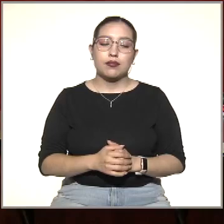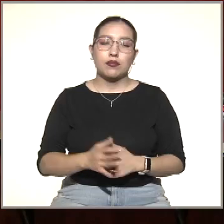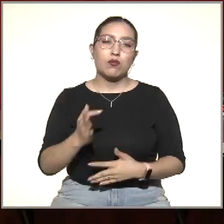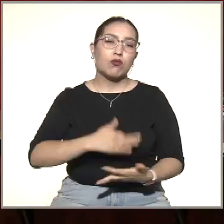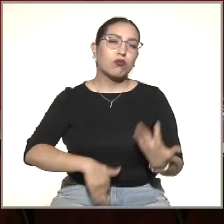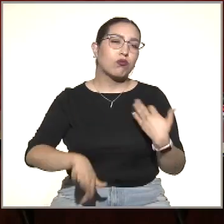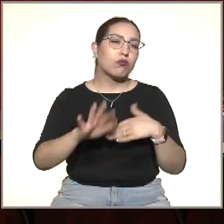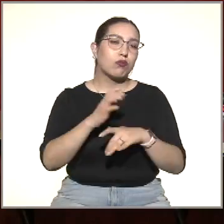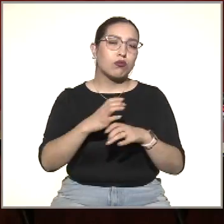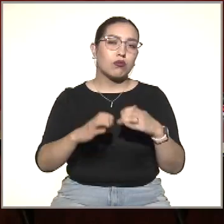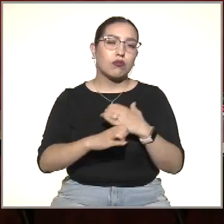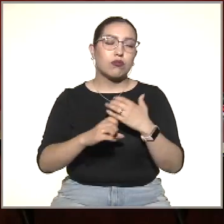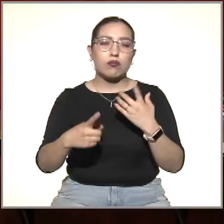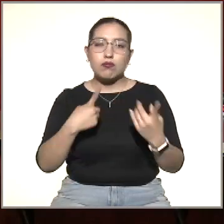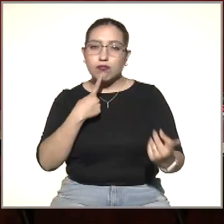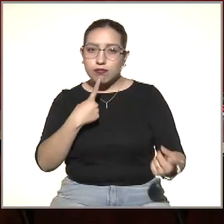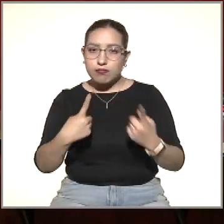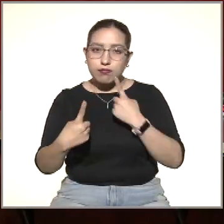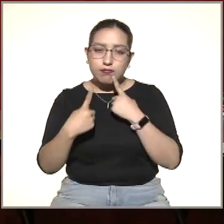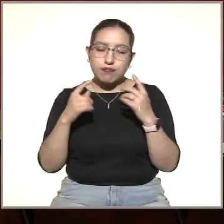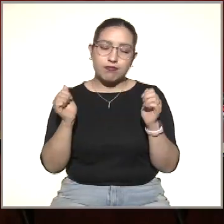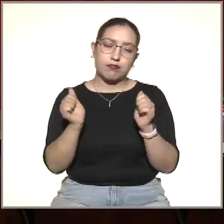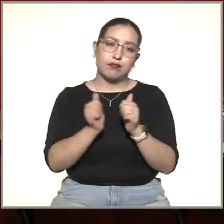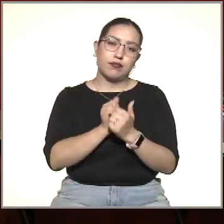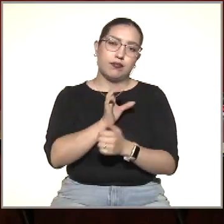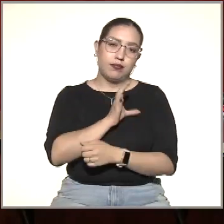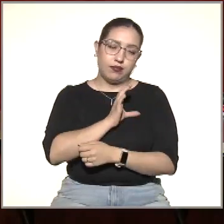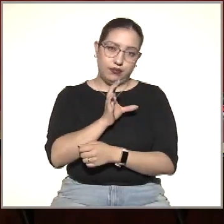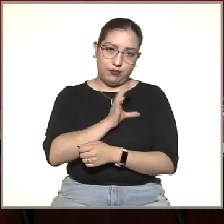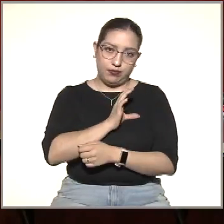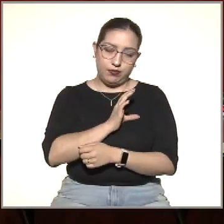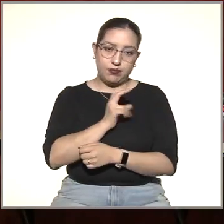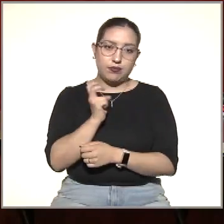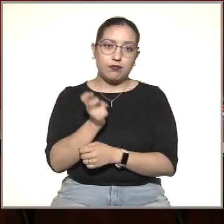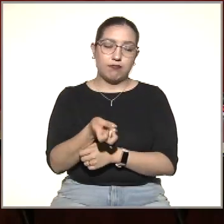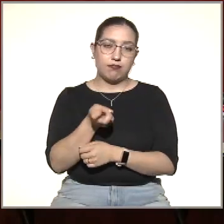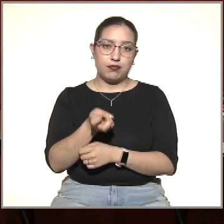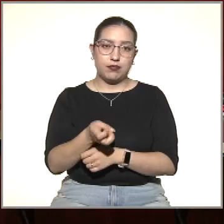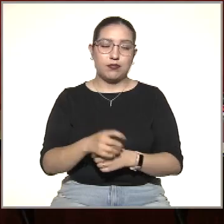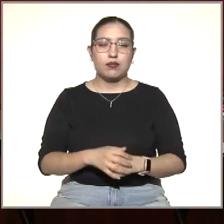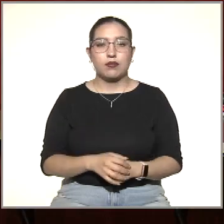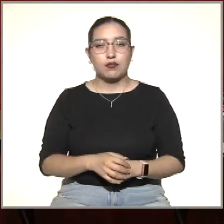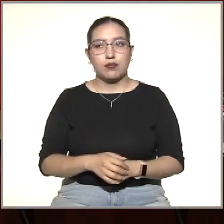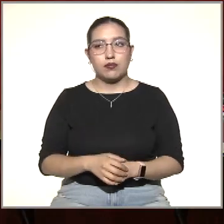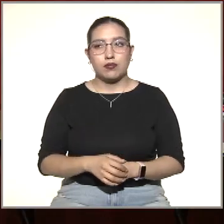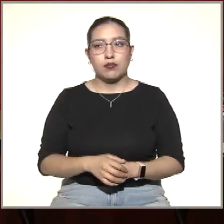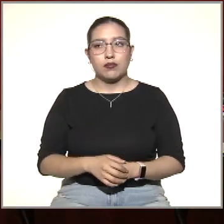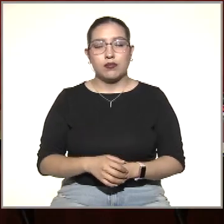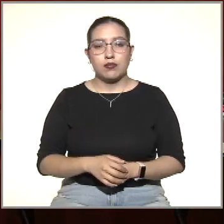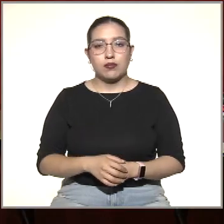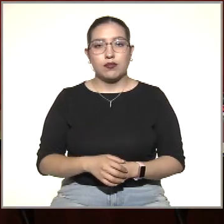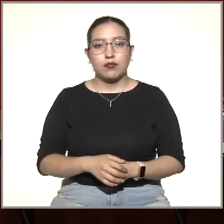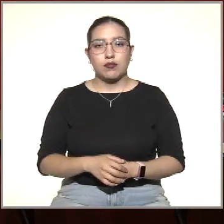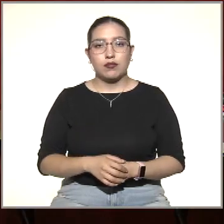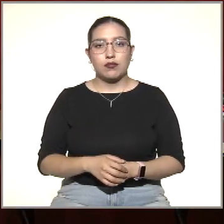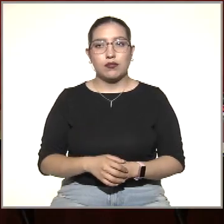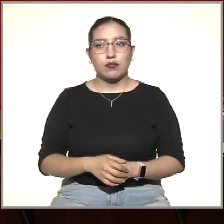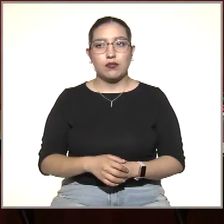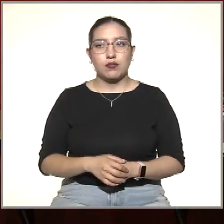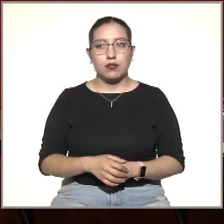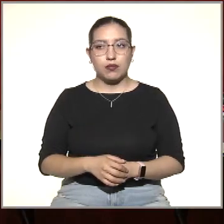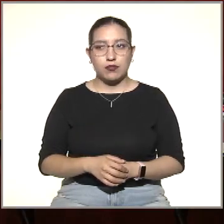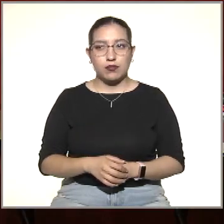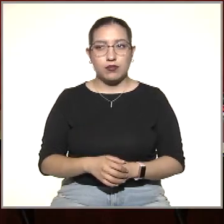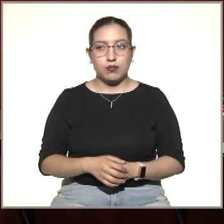diálogo amoroso, ¿no? En el diálogo amoroso en que le decimos a nuestra amada